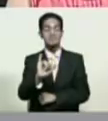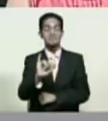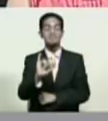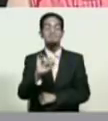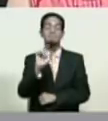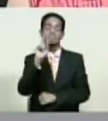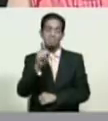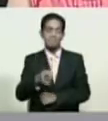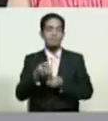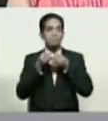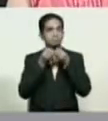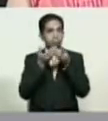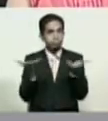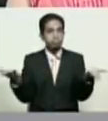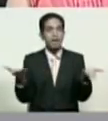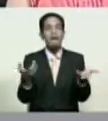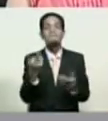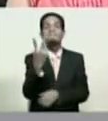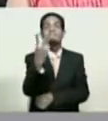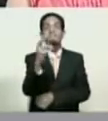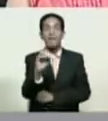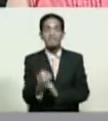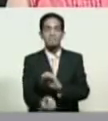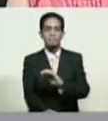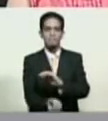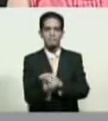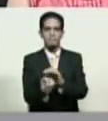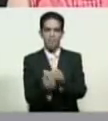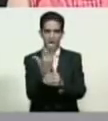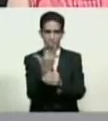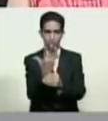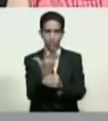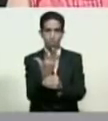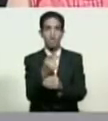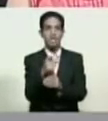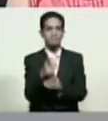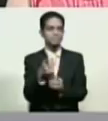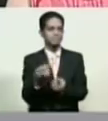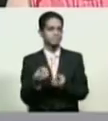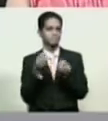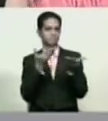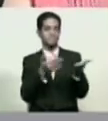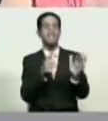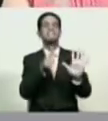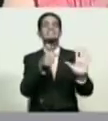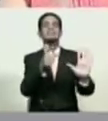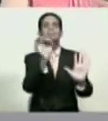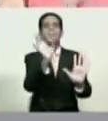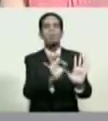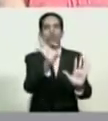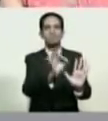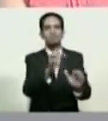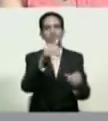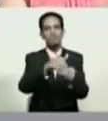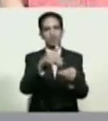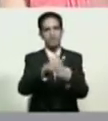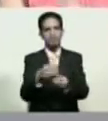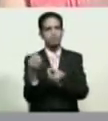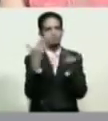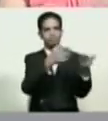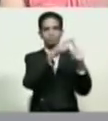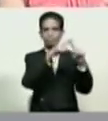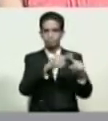20 de mayo llega el movimiento Somos Venezuela y le da el 6% de la votación al presidente Nicolás